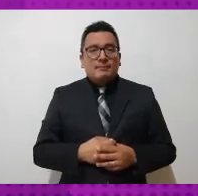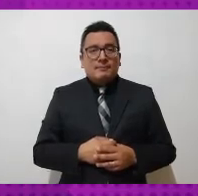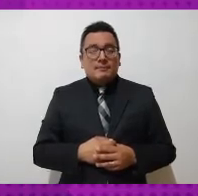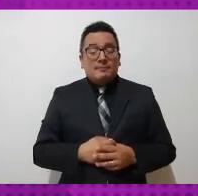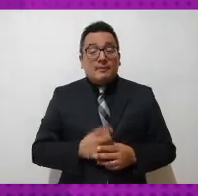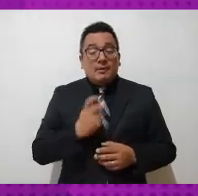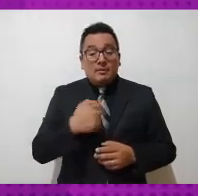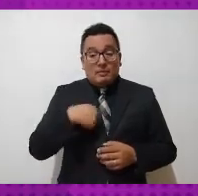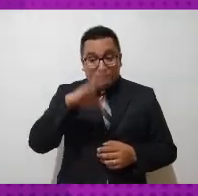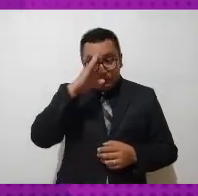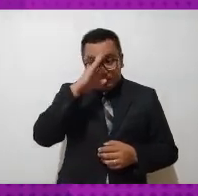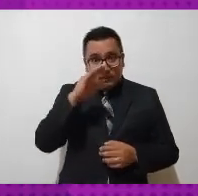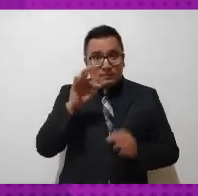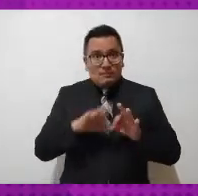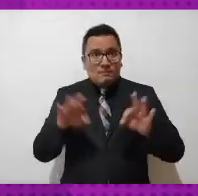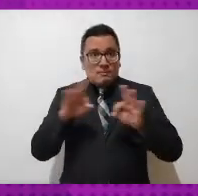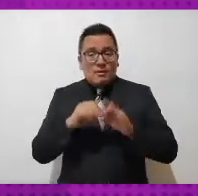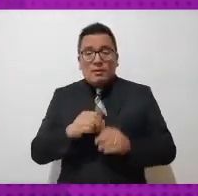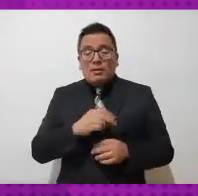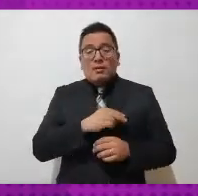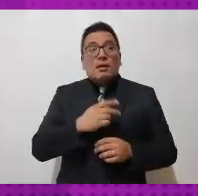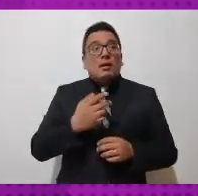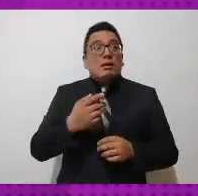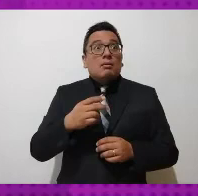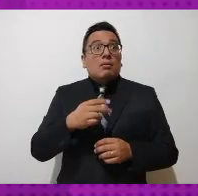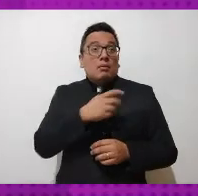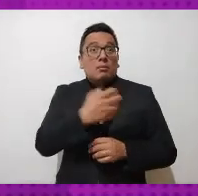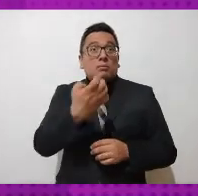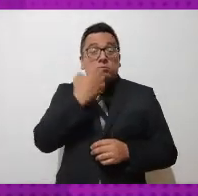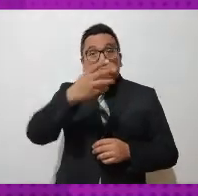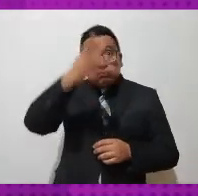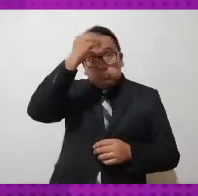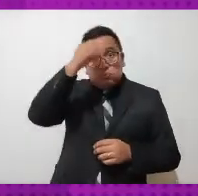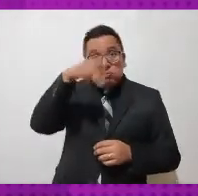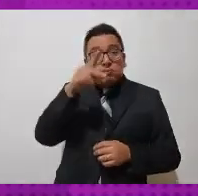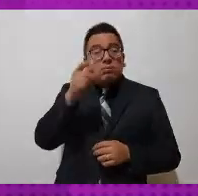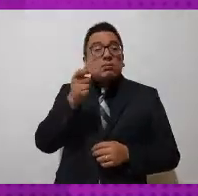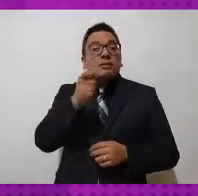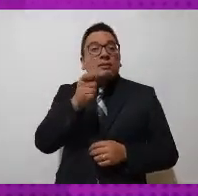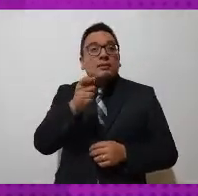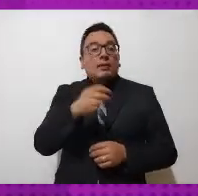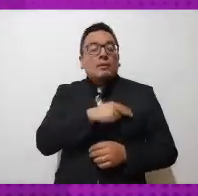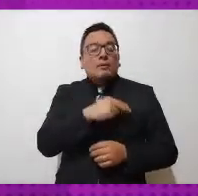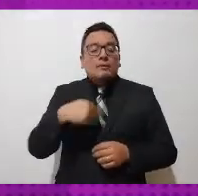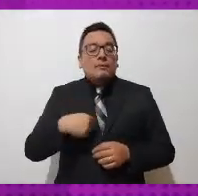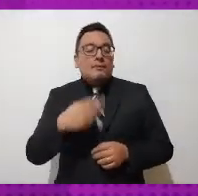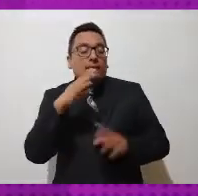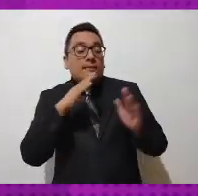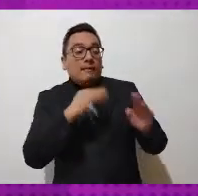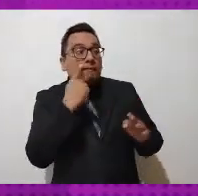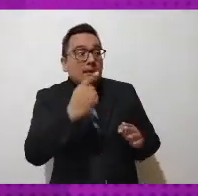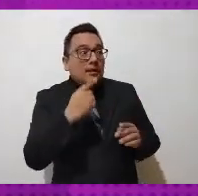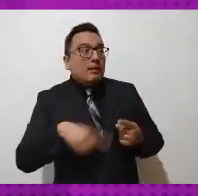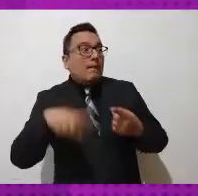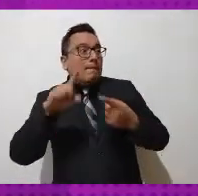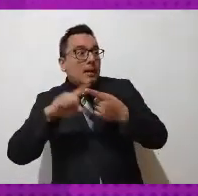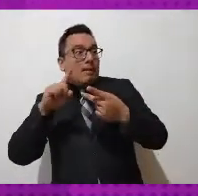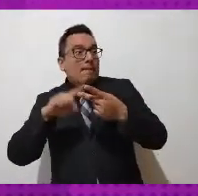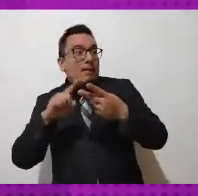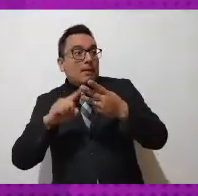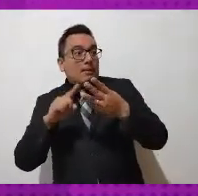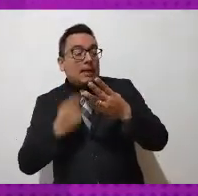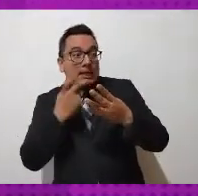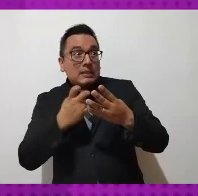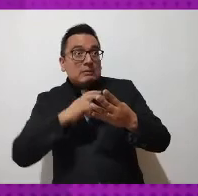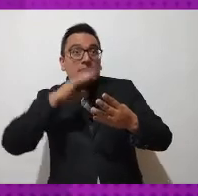acciones más importantes es la educación, pero empezar sobre lo básico, enseñar qué es violencia. Porque no